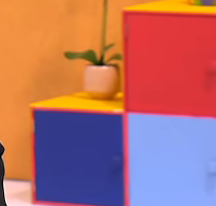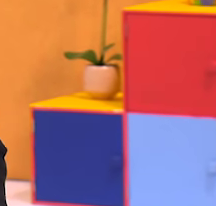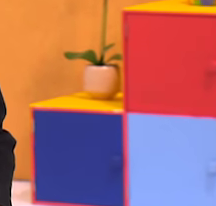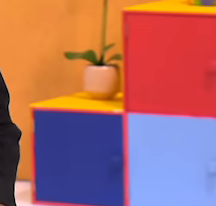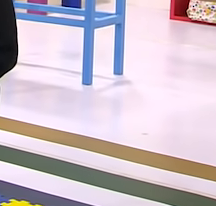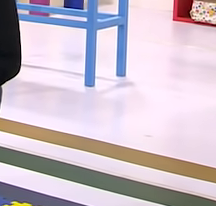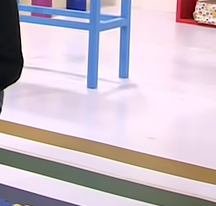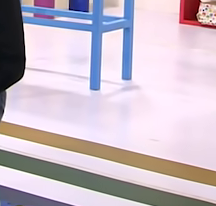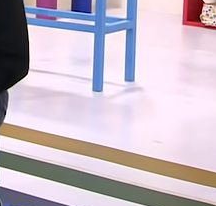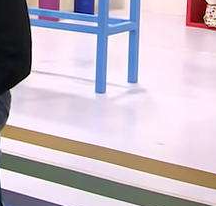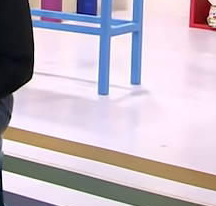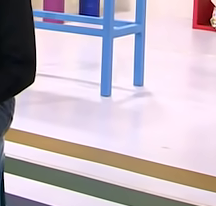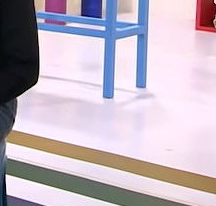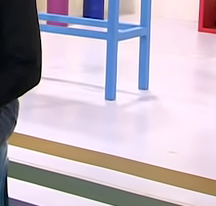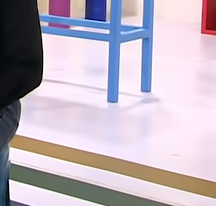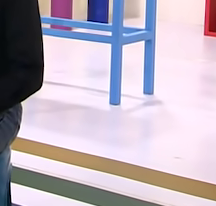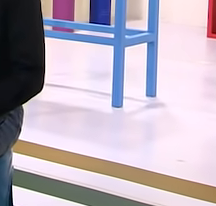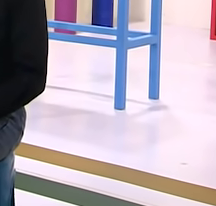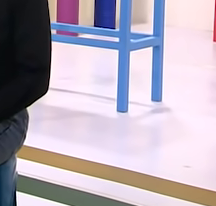5, 6, 7, 8.